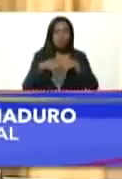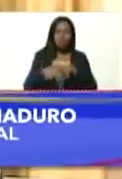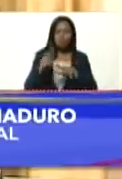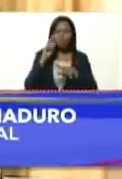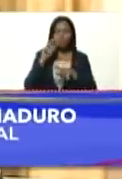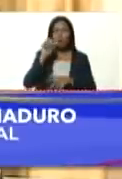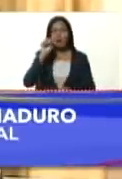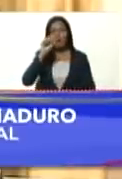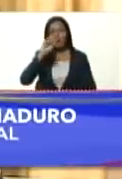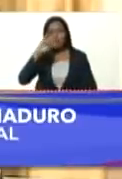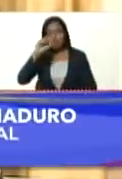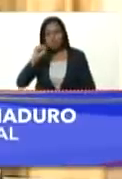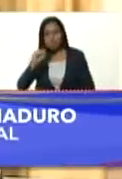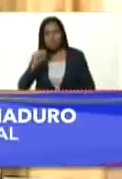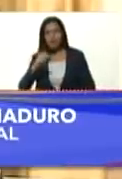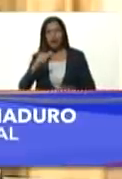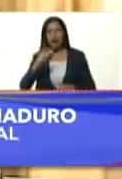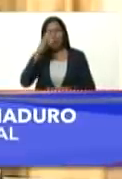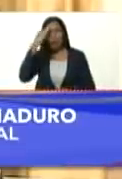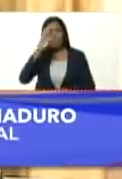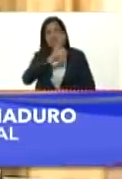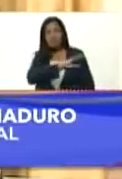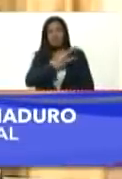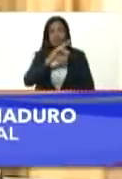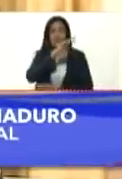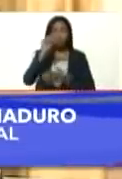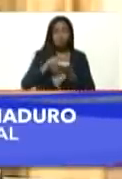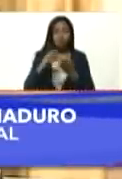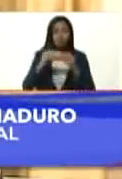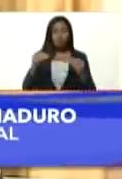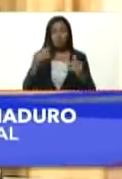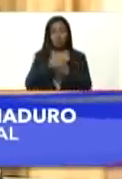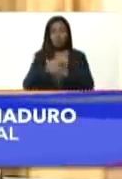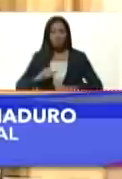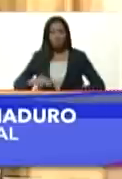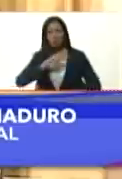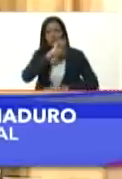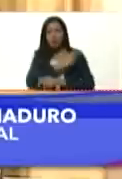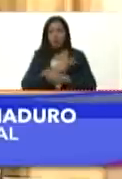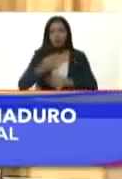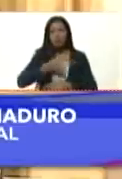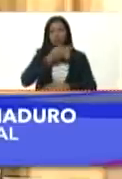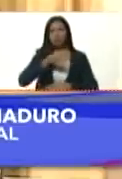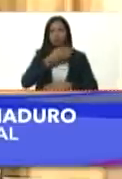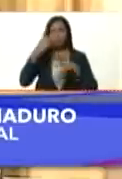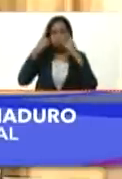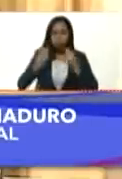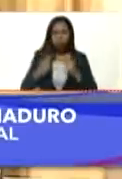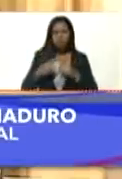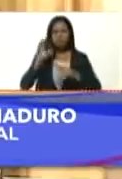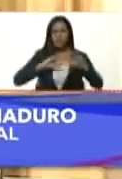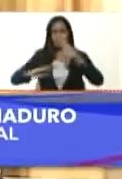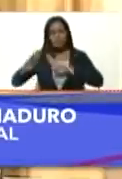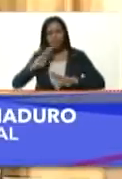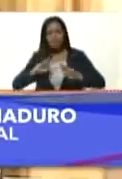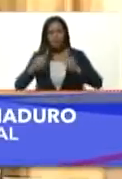a toda la Milicia Nacional Bolivariana, a toda la fuerza social, profesional,